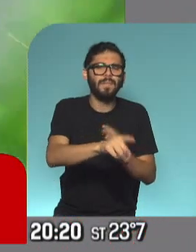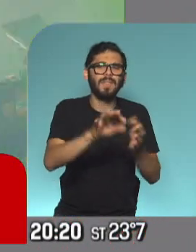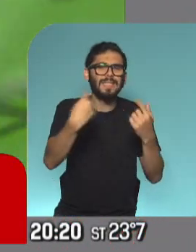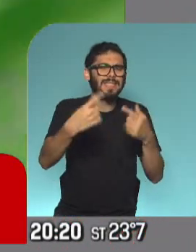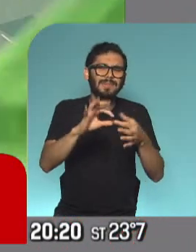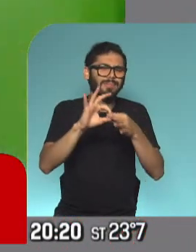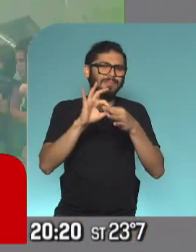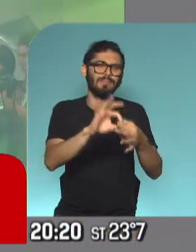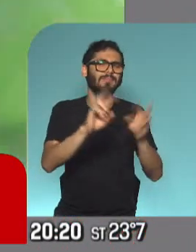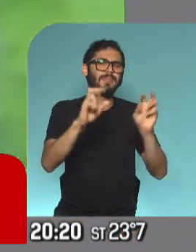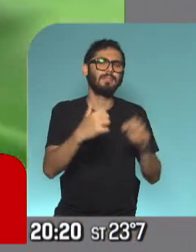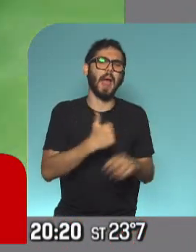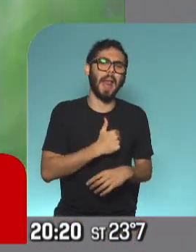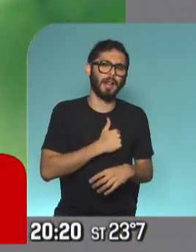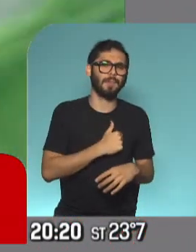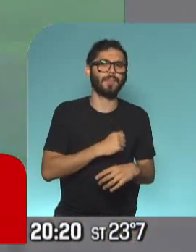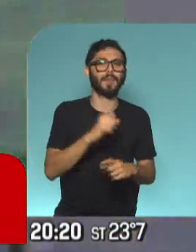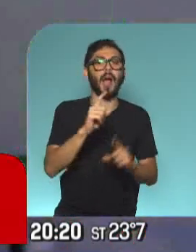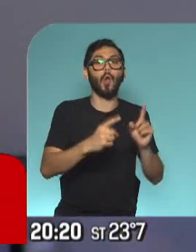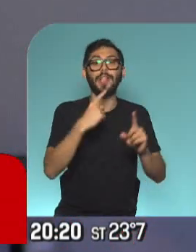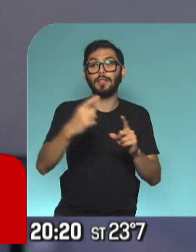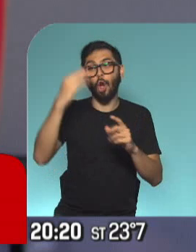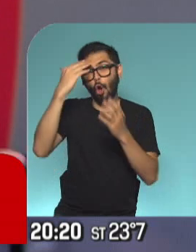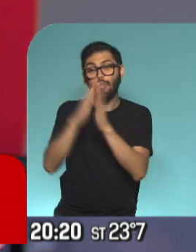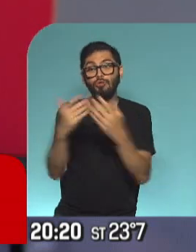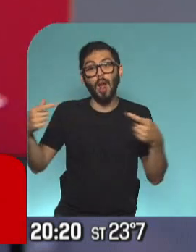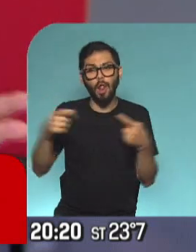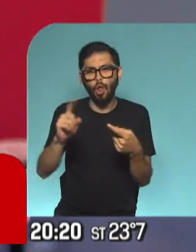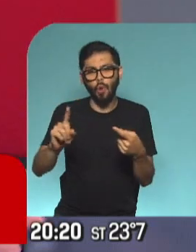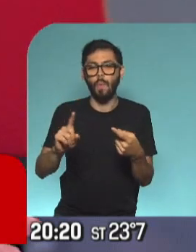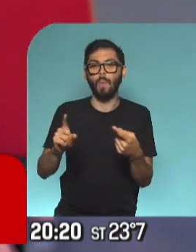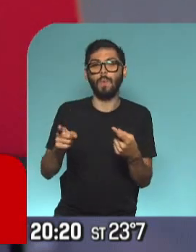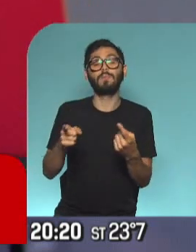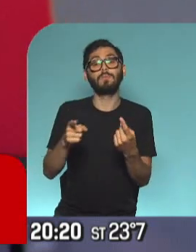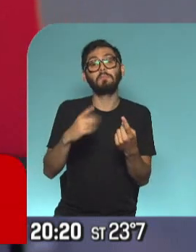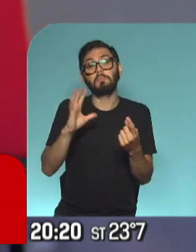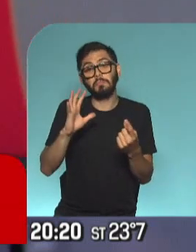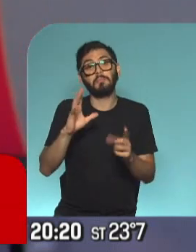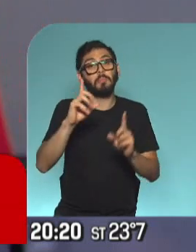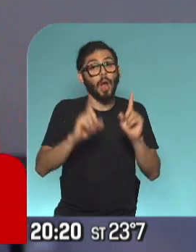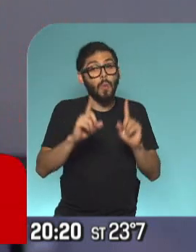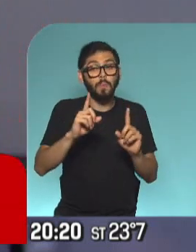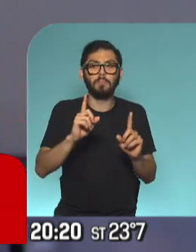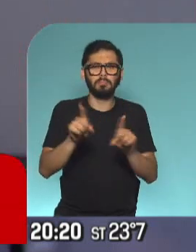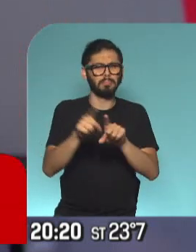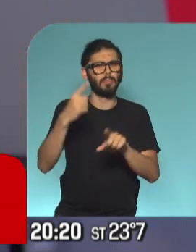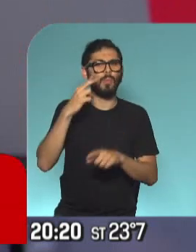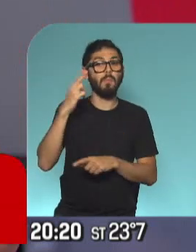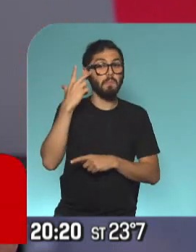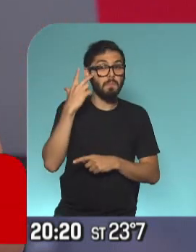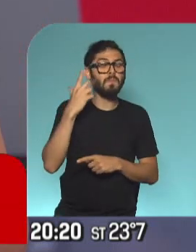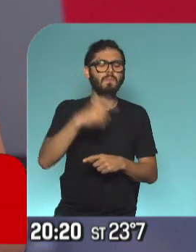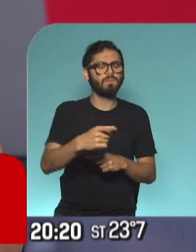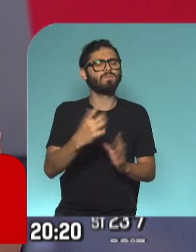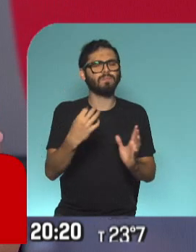tema religioso. También había quienes dicen que es anticonstitucional, un planteo de anticonstitucionalidad, y algo que también pasó en 2018 y pasa ahora,